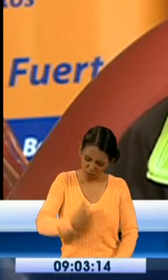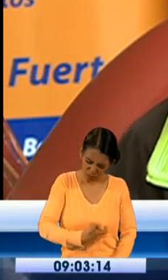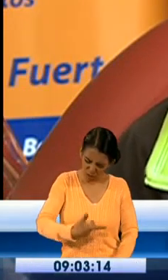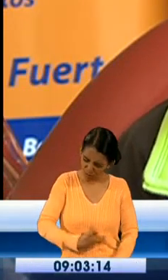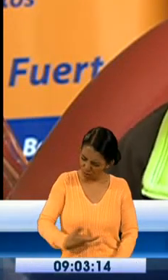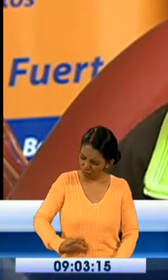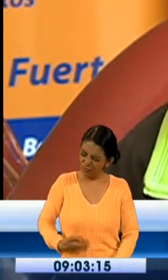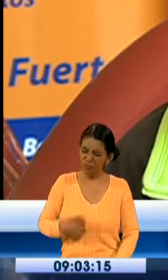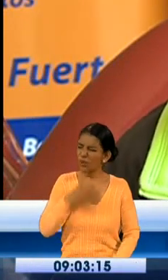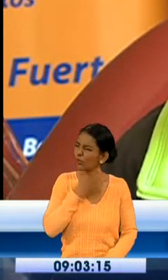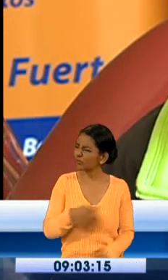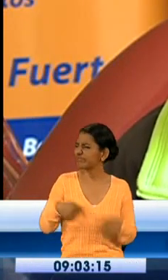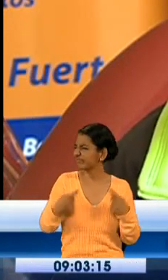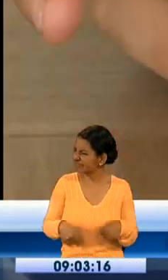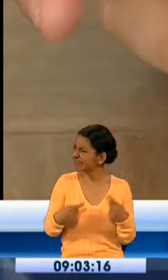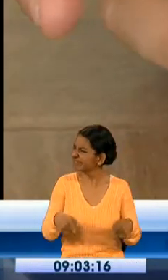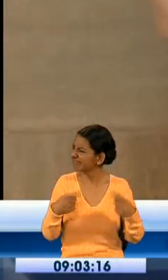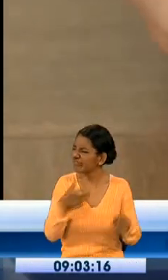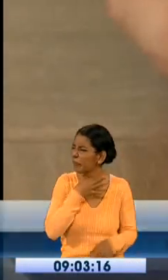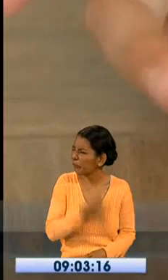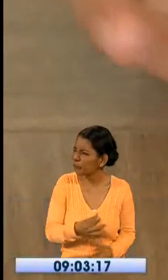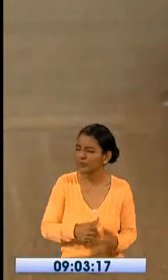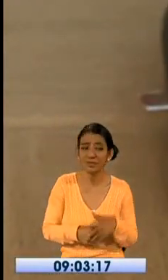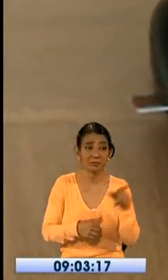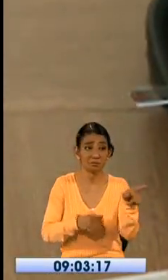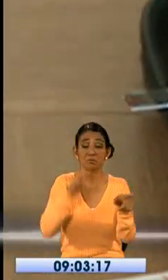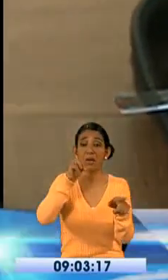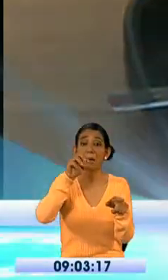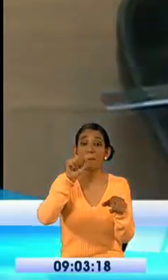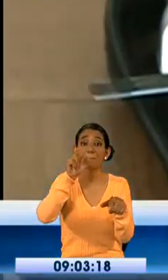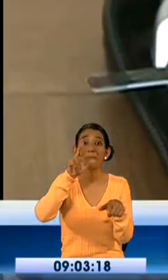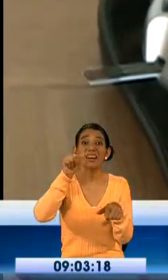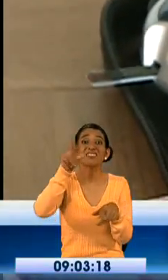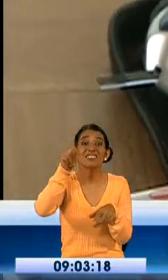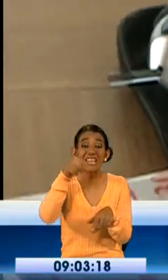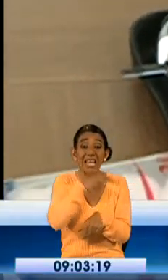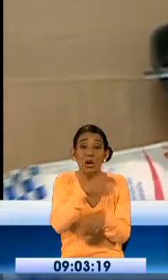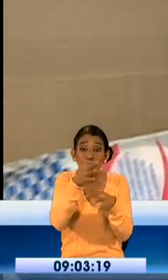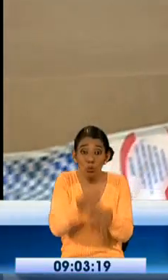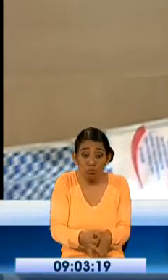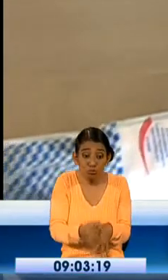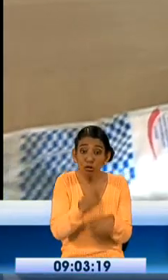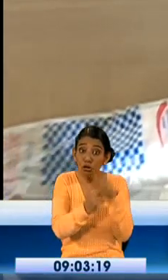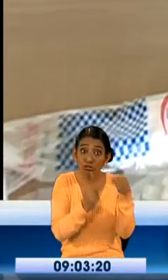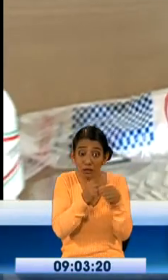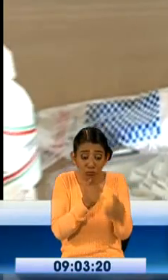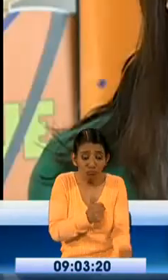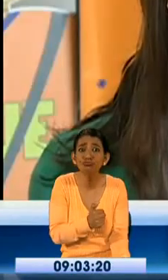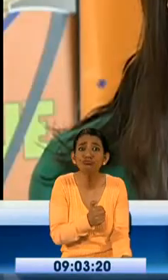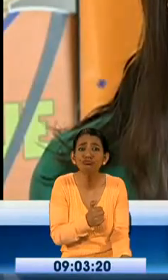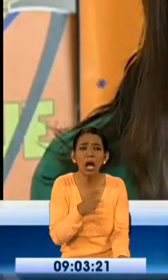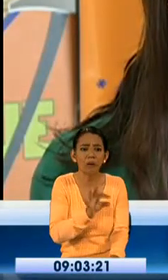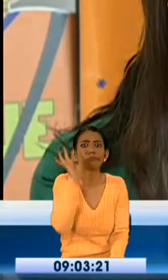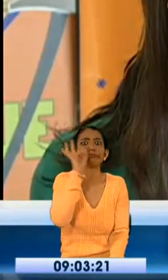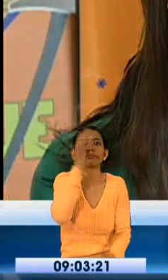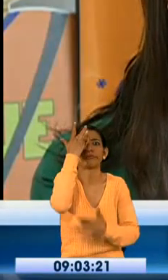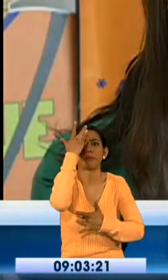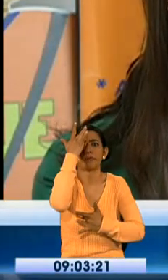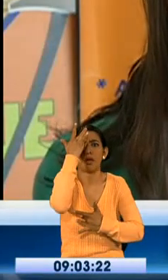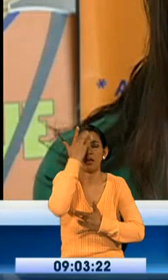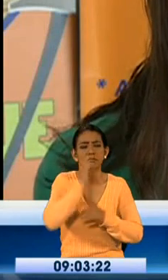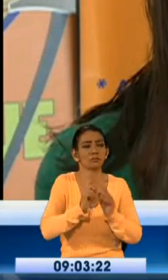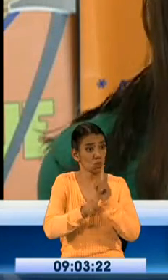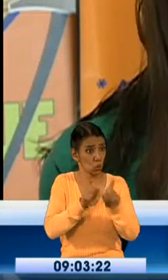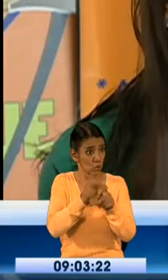estar haciendo eso todo el tiempo. A Martín le detectaron diabetes tipo 1 cuando iba a cumplir 2 años de edad. ¿Cuidados especiales que tiene que